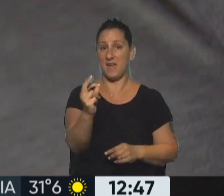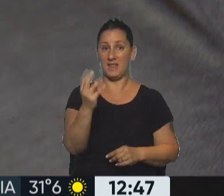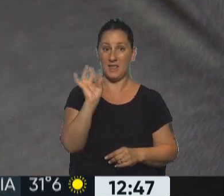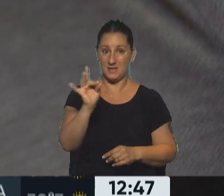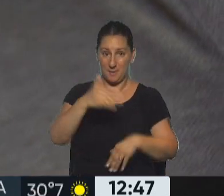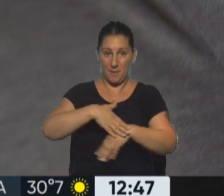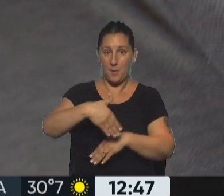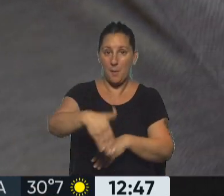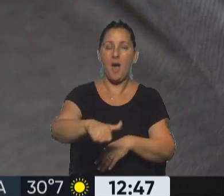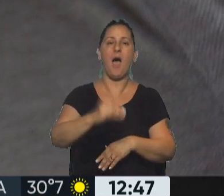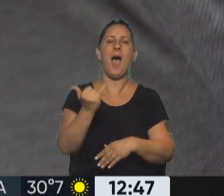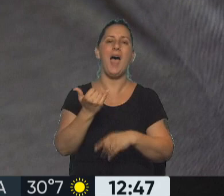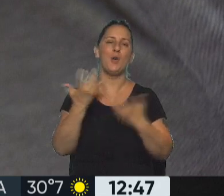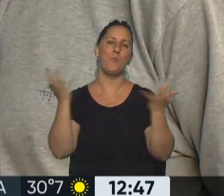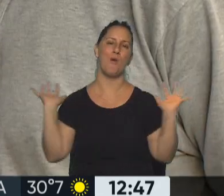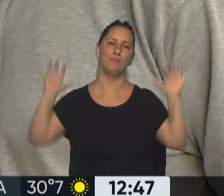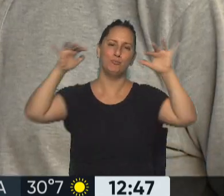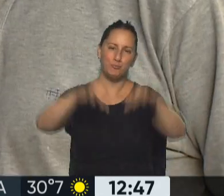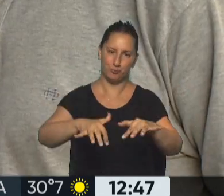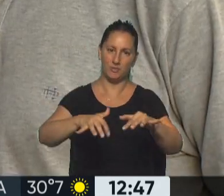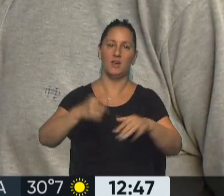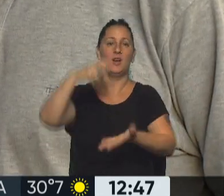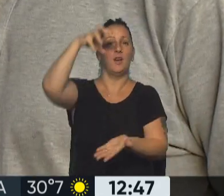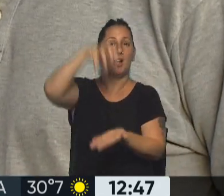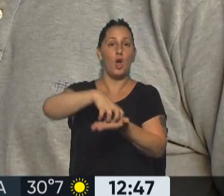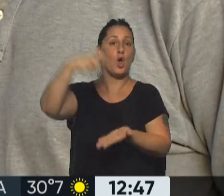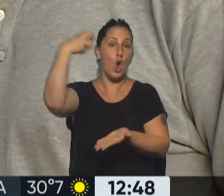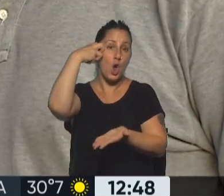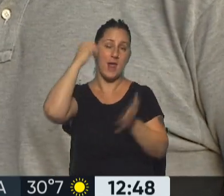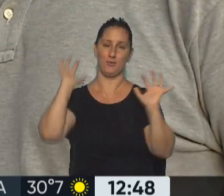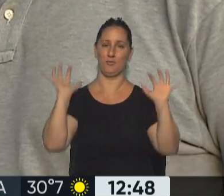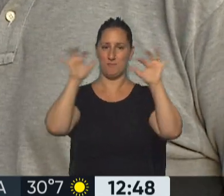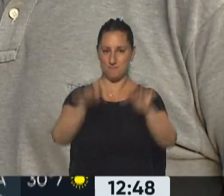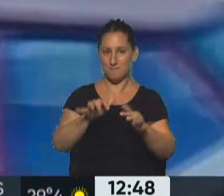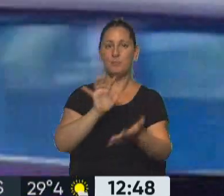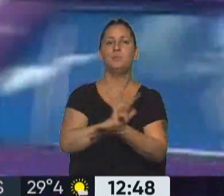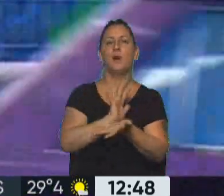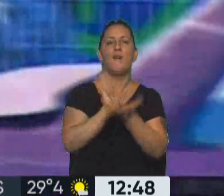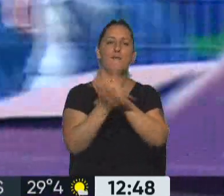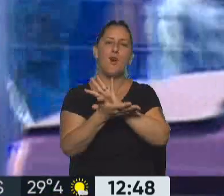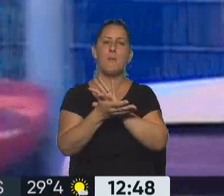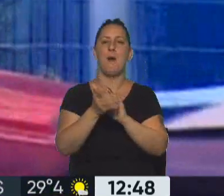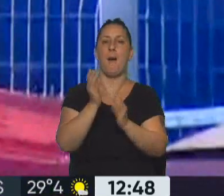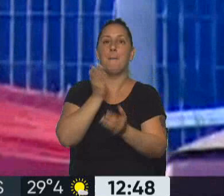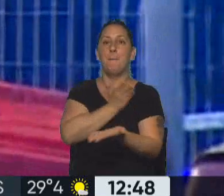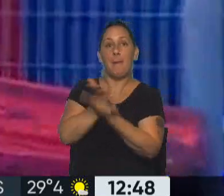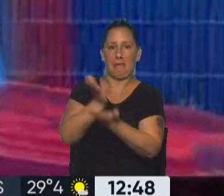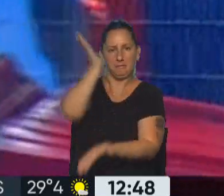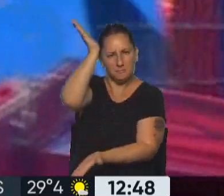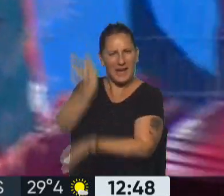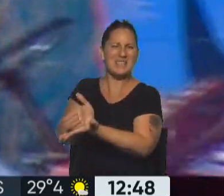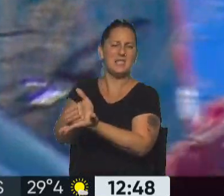habrá una sentada en el congreso nacional para que la pena sea